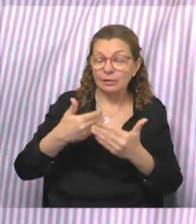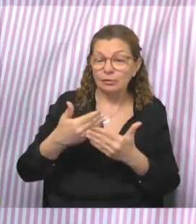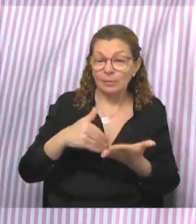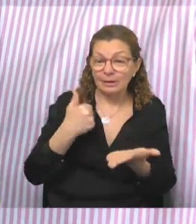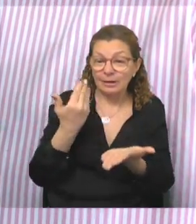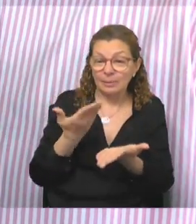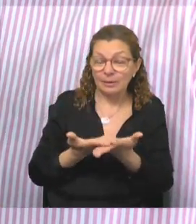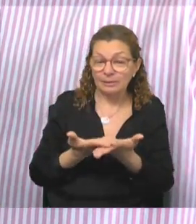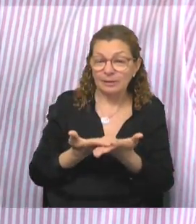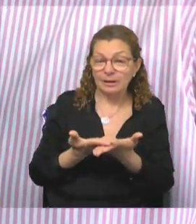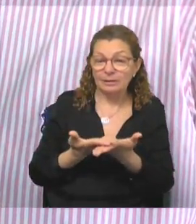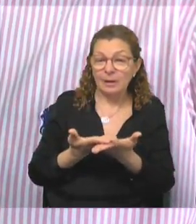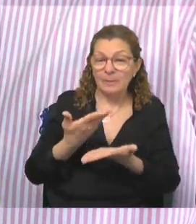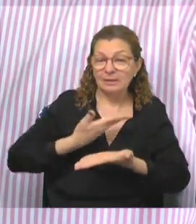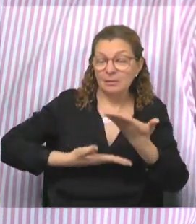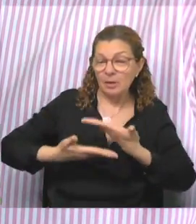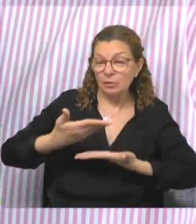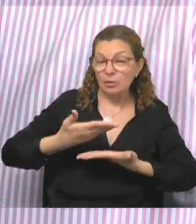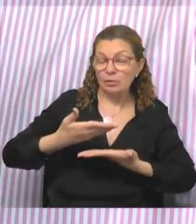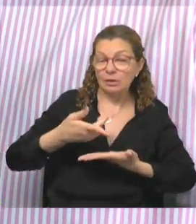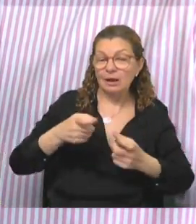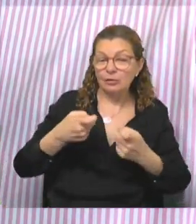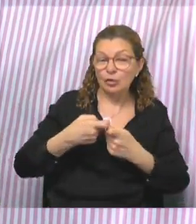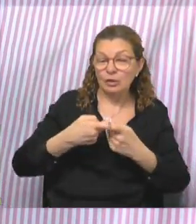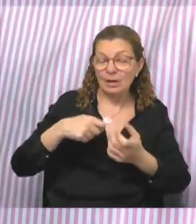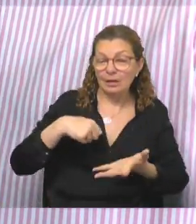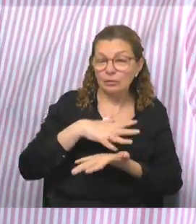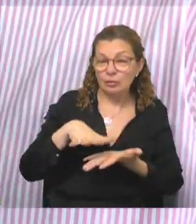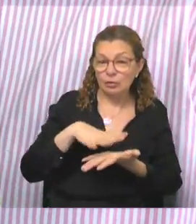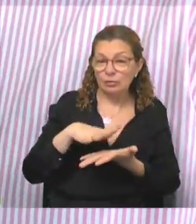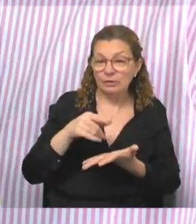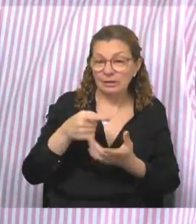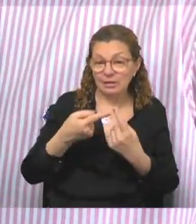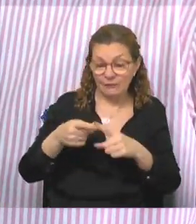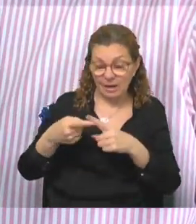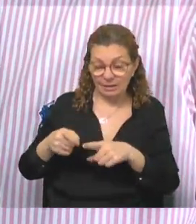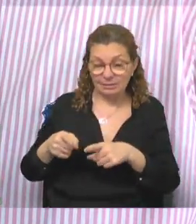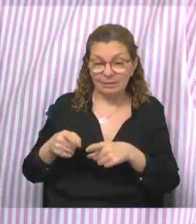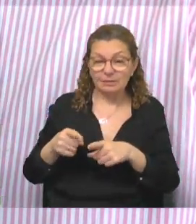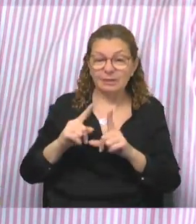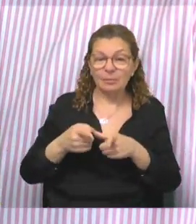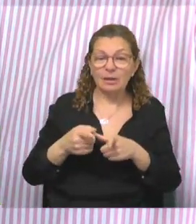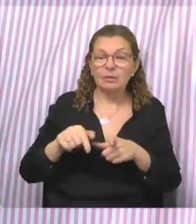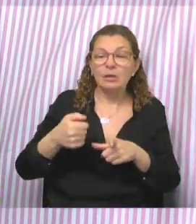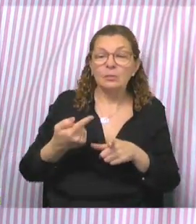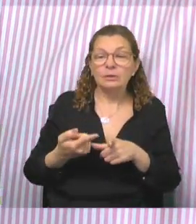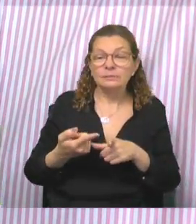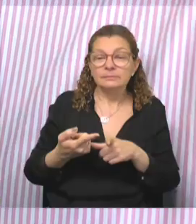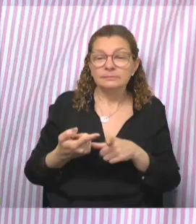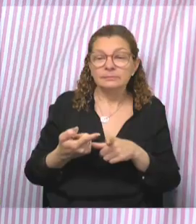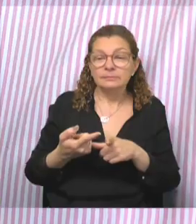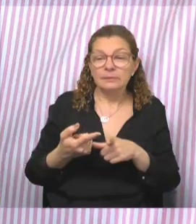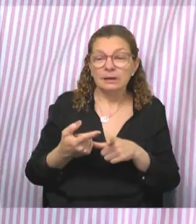presentación del índice de participación de la sociedad civil en diferentes en diferentes ámbitos luego el